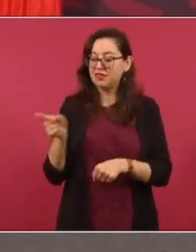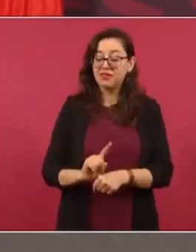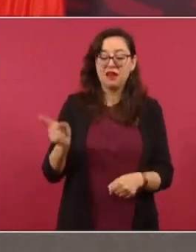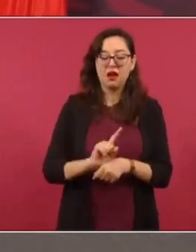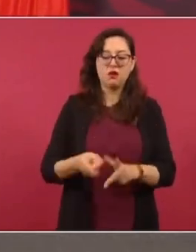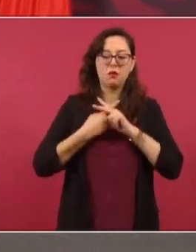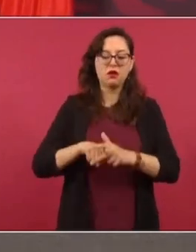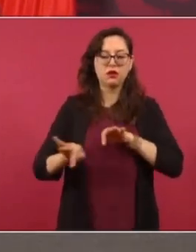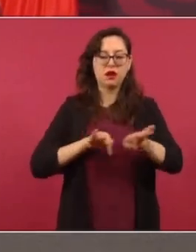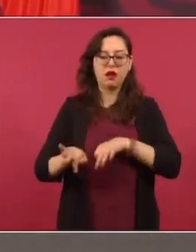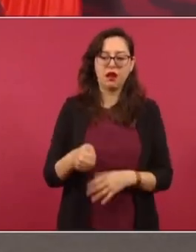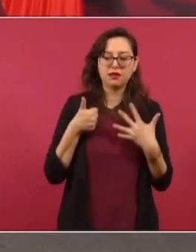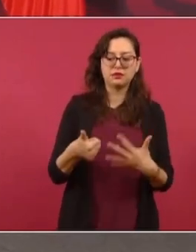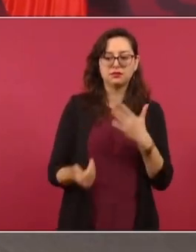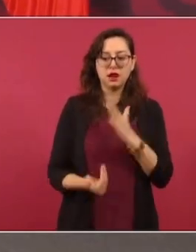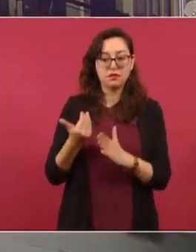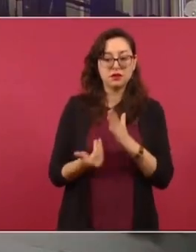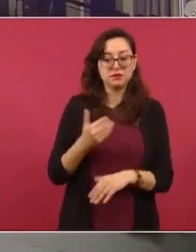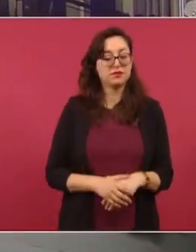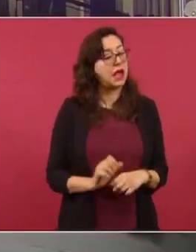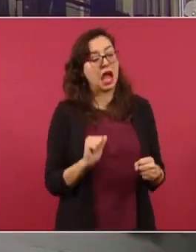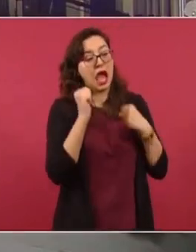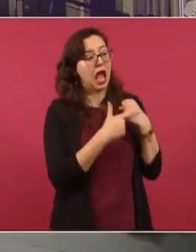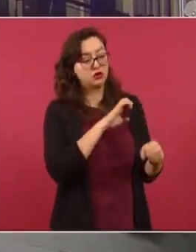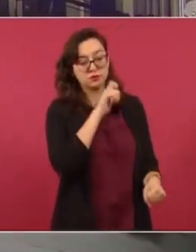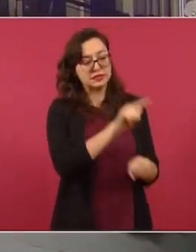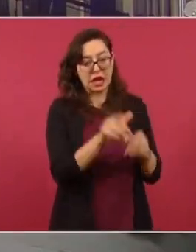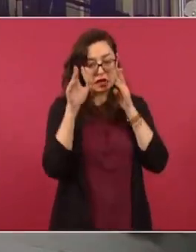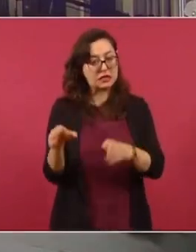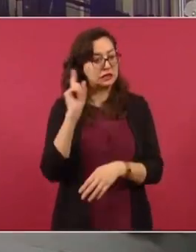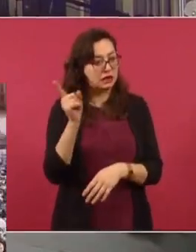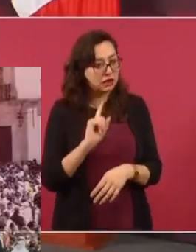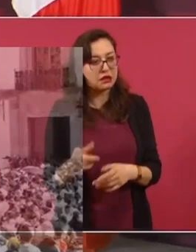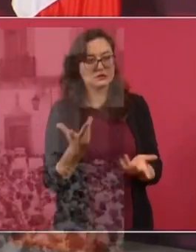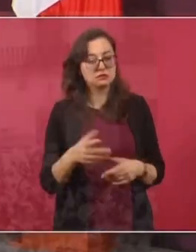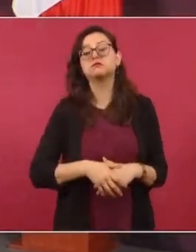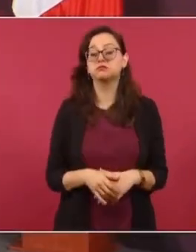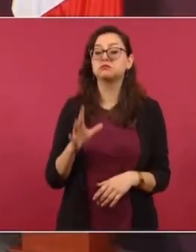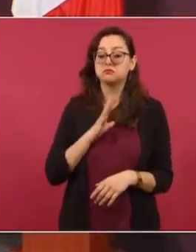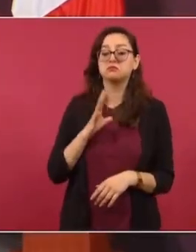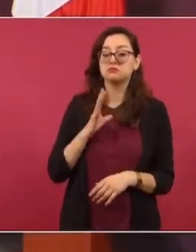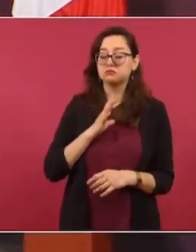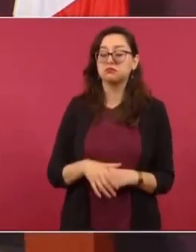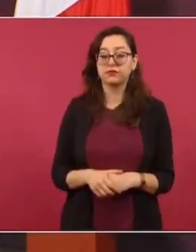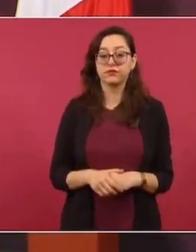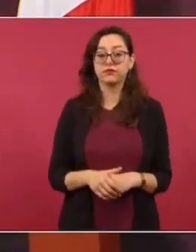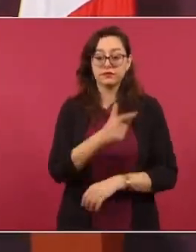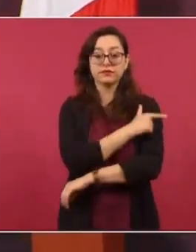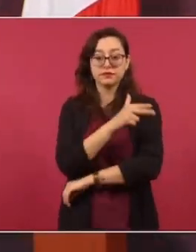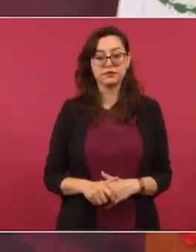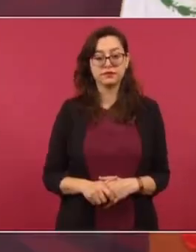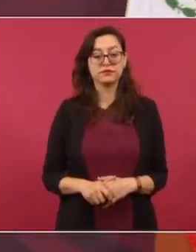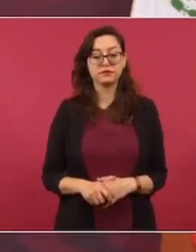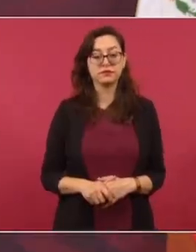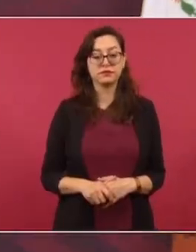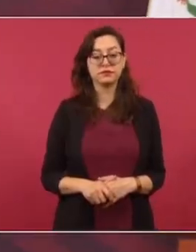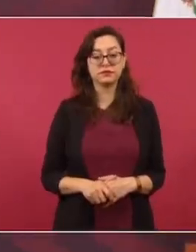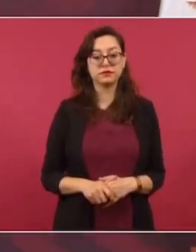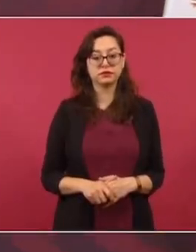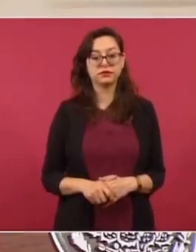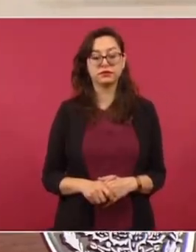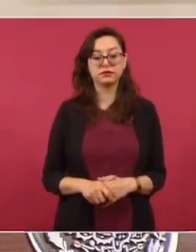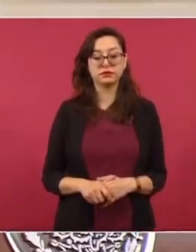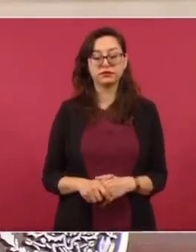mañana. Estamos atendiendo. ¿Hay alguna estrategia en específico para identificar, tomando en cuenta estos casos? Estamos con presencia de la Guardia Nacional,